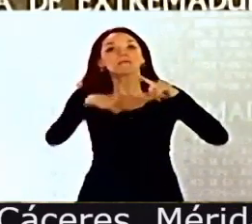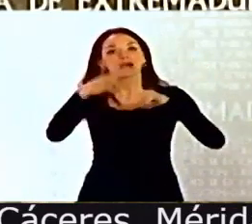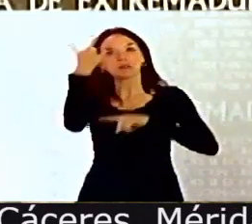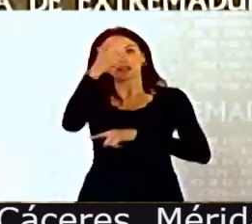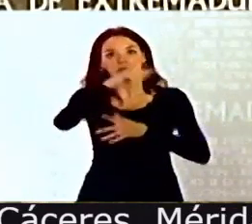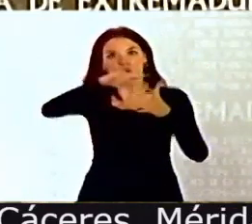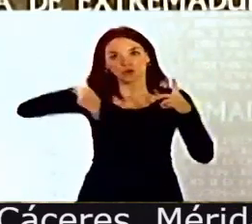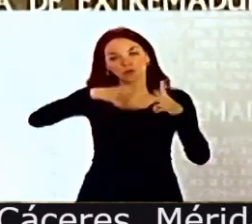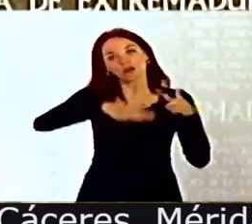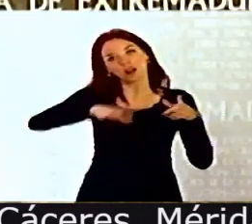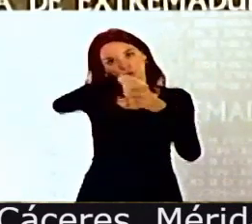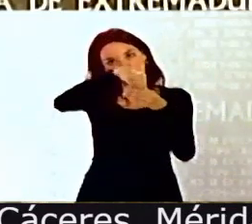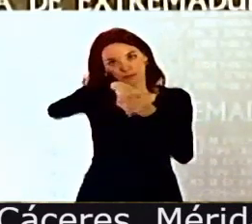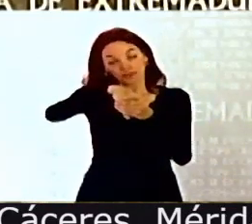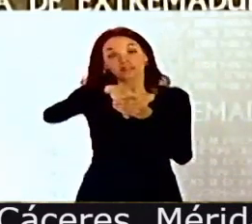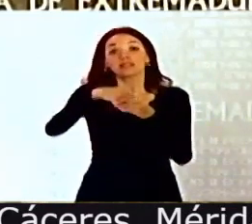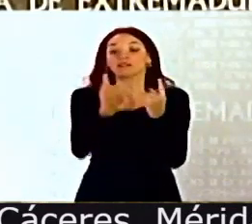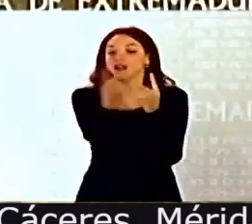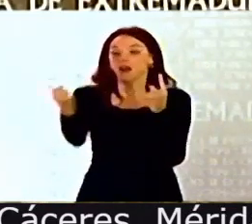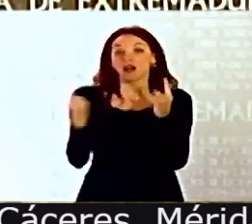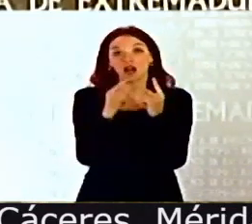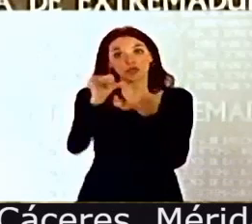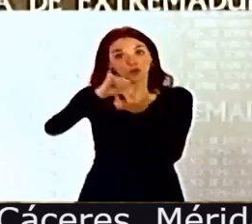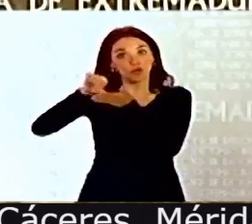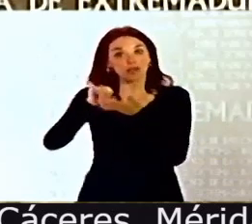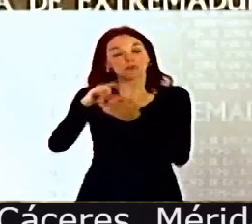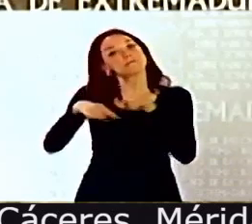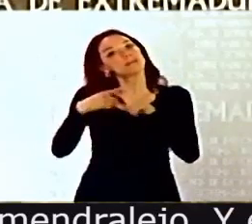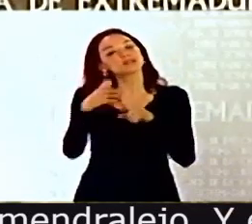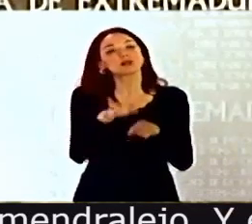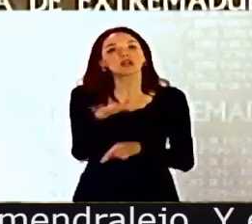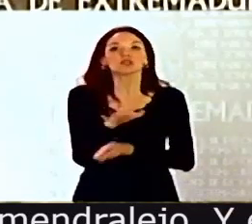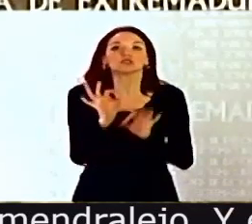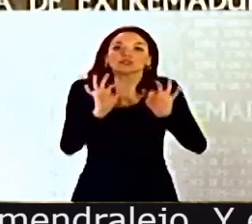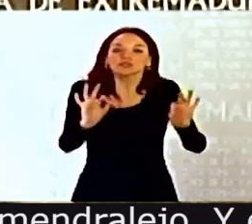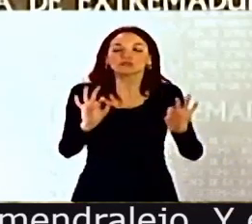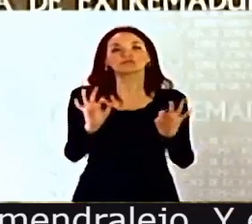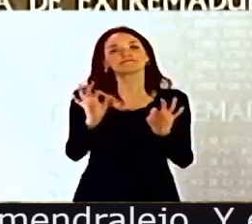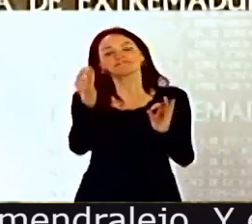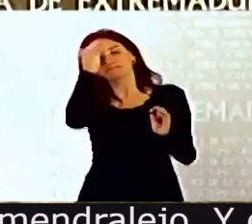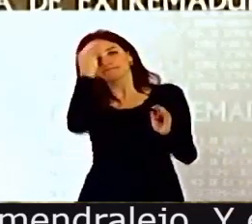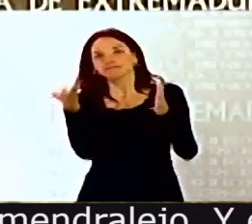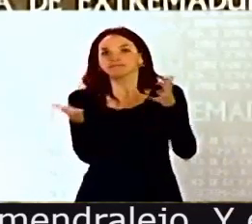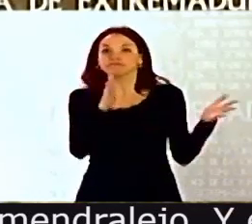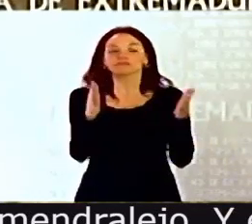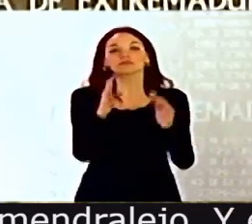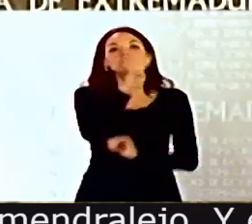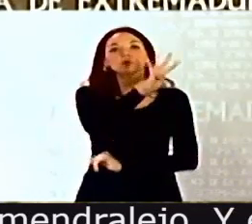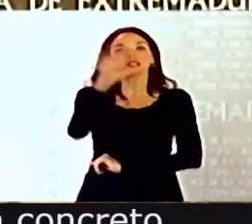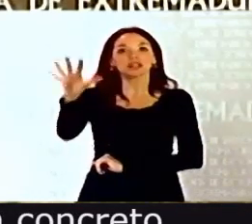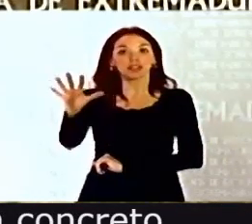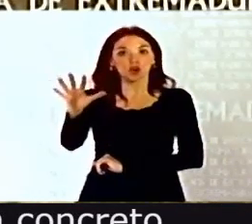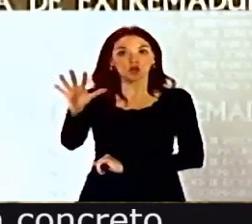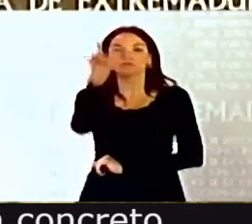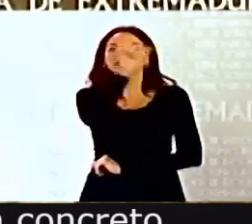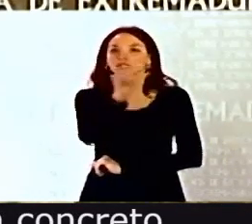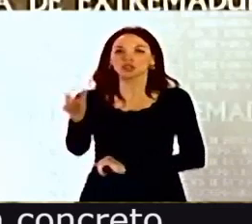Almendralejo. Y en cada una de estas localidades y de estos barrios en concreto, estimamos que son 45 las